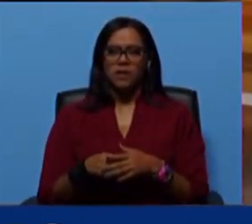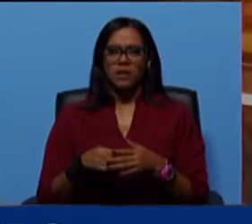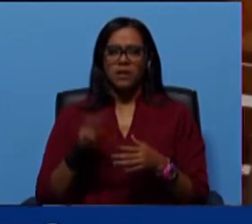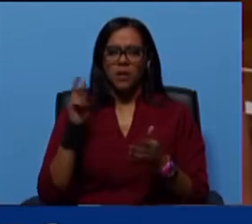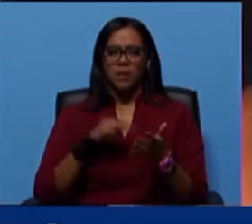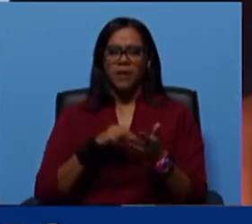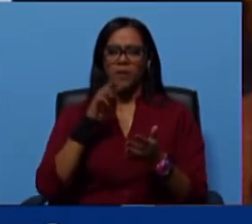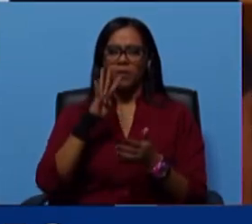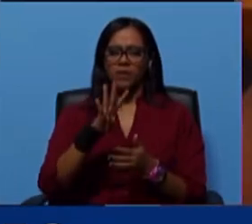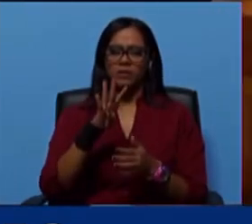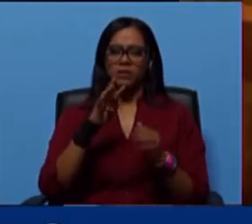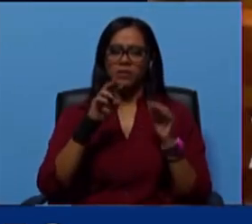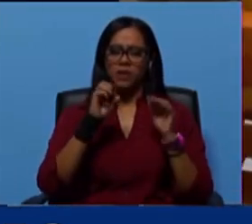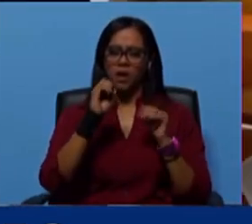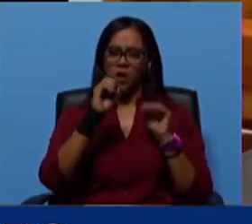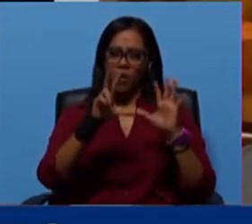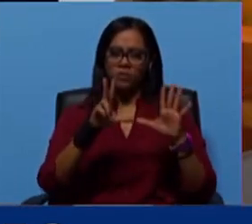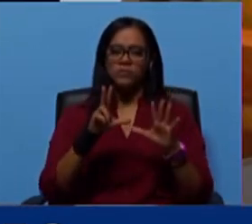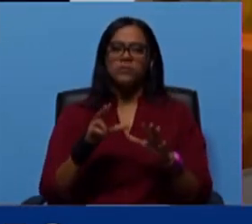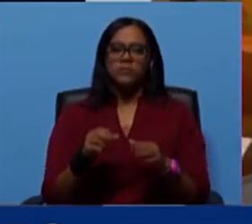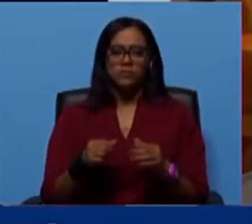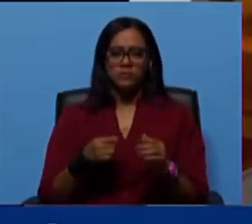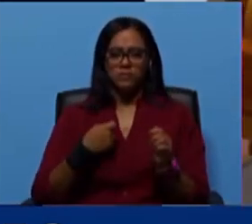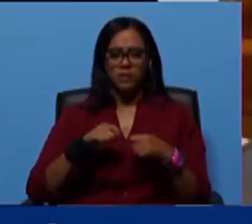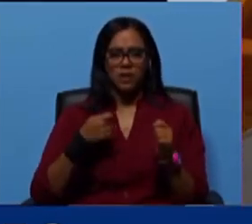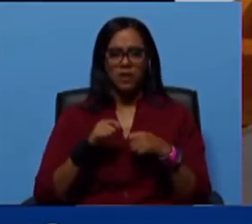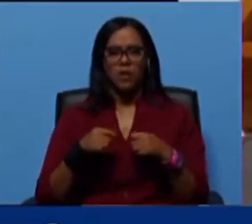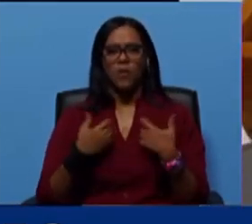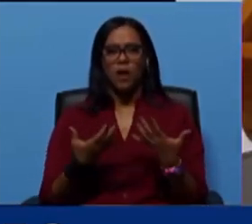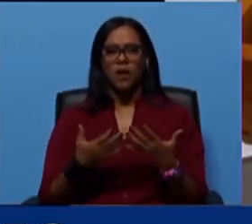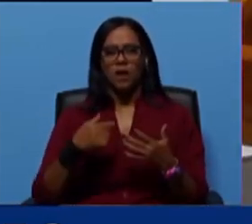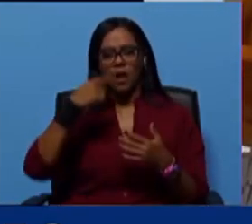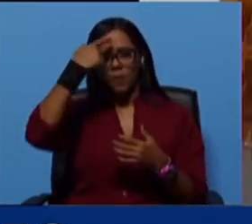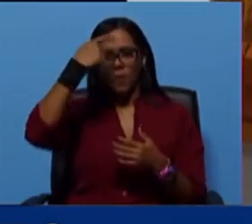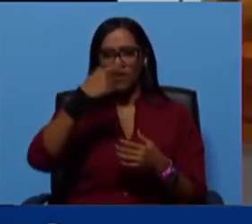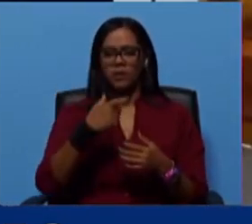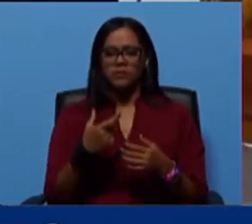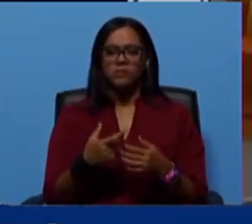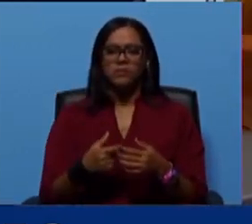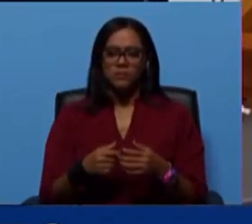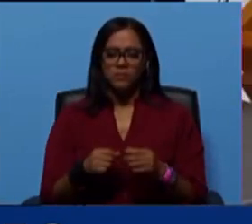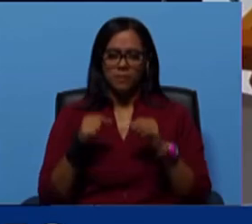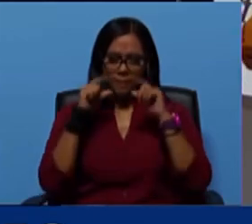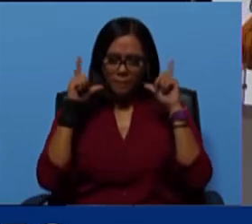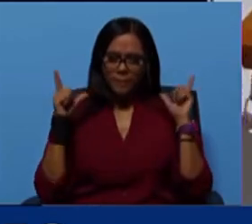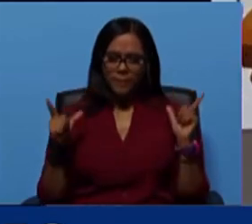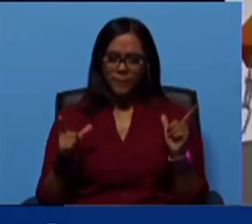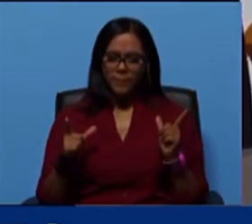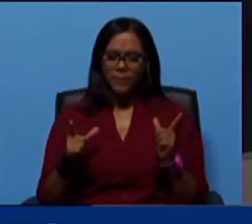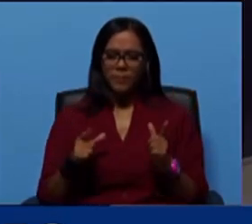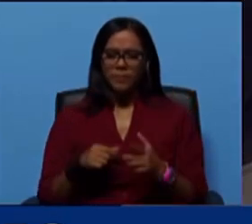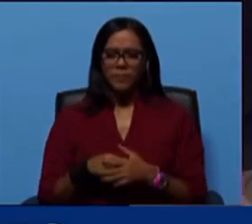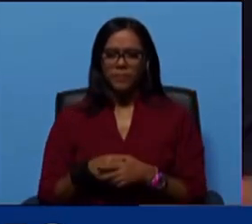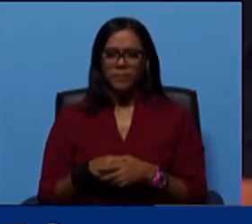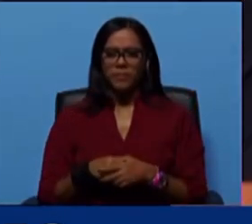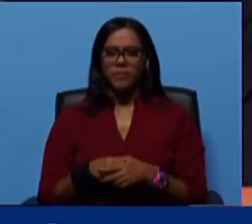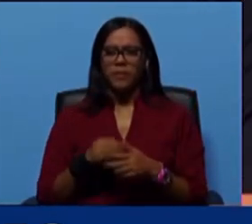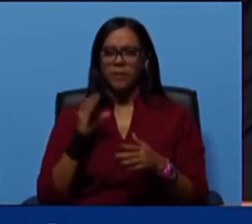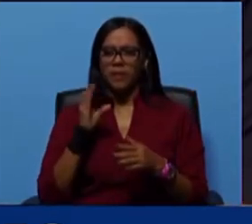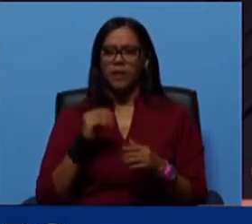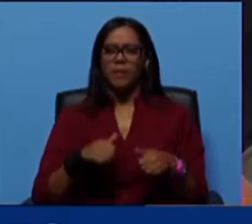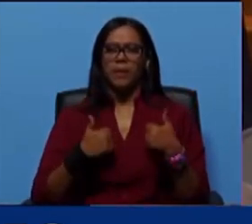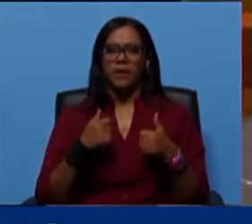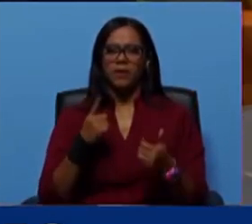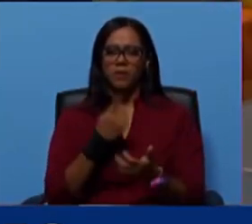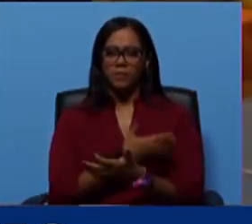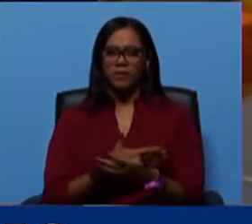2.408 bodegas. 2.408 bodegas, ¿cuál es la población base que impacta? Estamos hablando de más de 1.000.000 de familias que impactan.